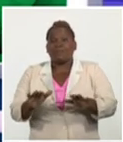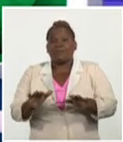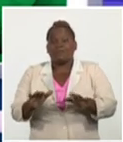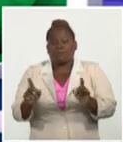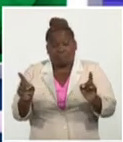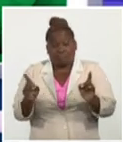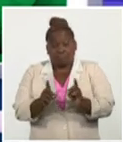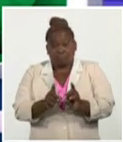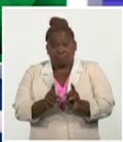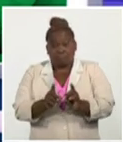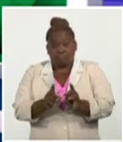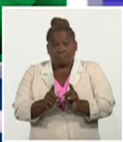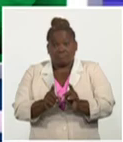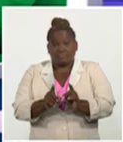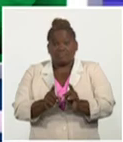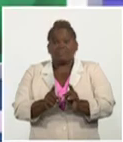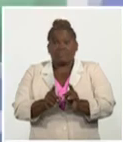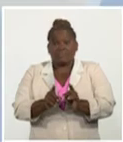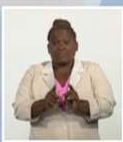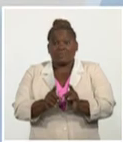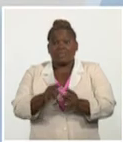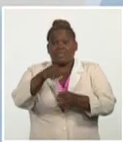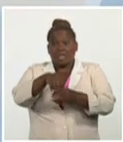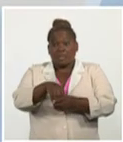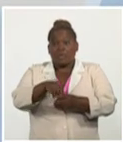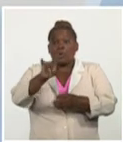resumida, de los